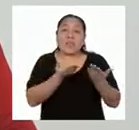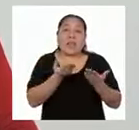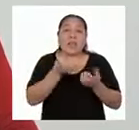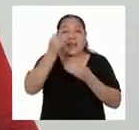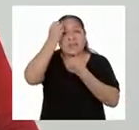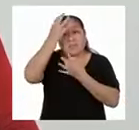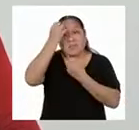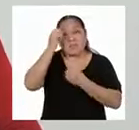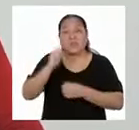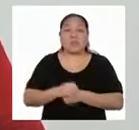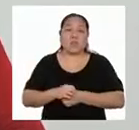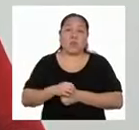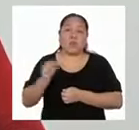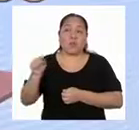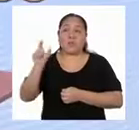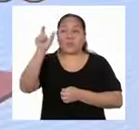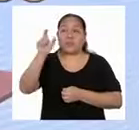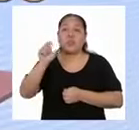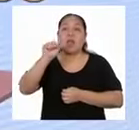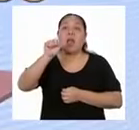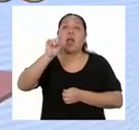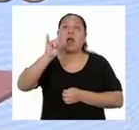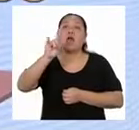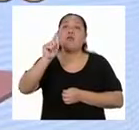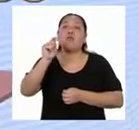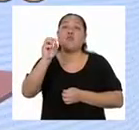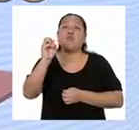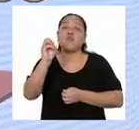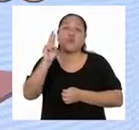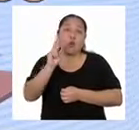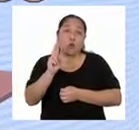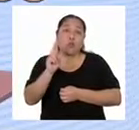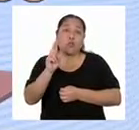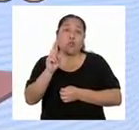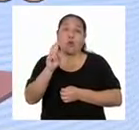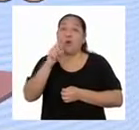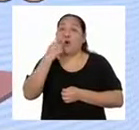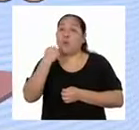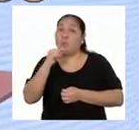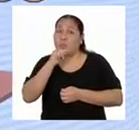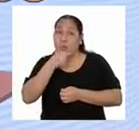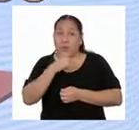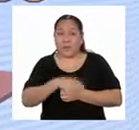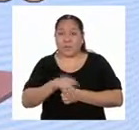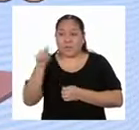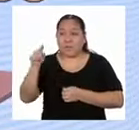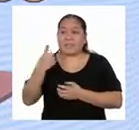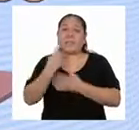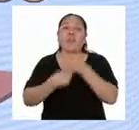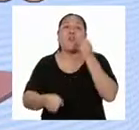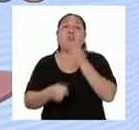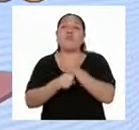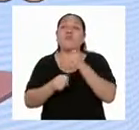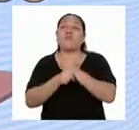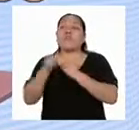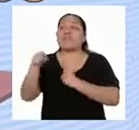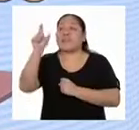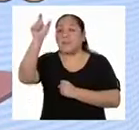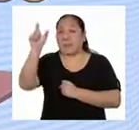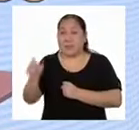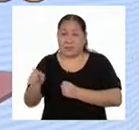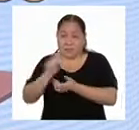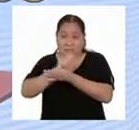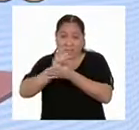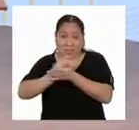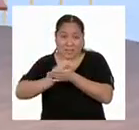fuente, su autora o autor. Y la confiabilidad de la fuente está relacionada a la confiabilidad de la autora o